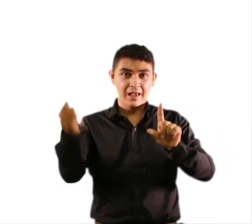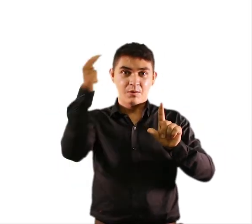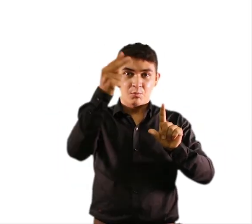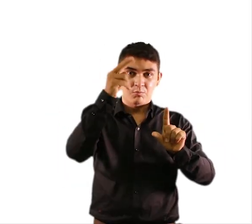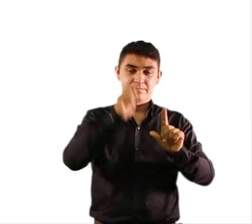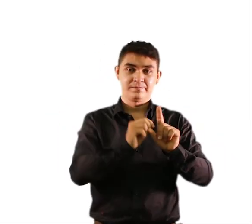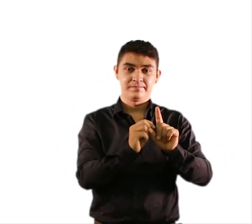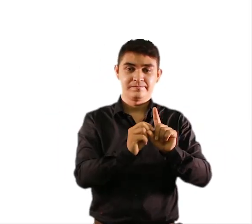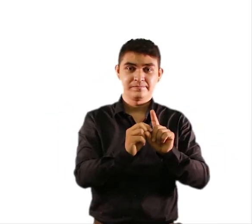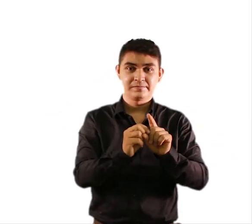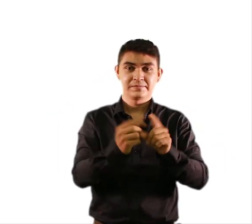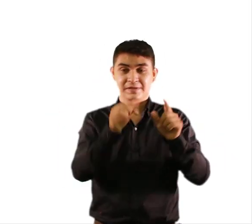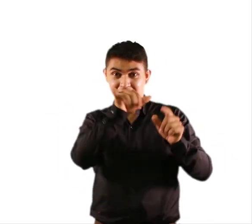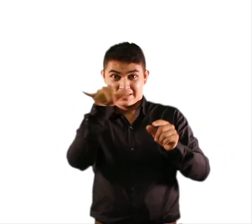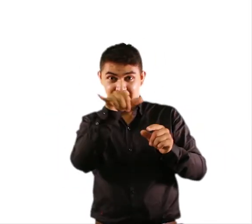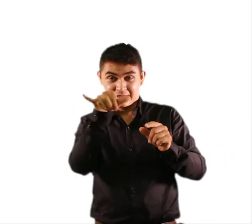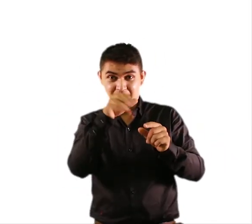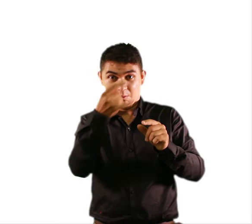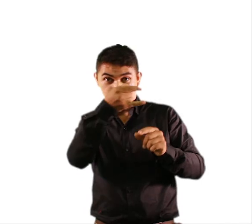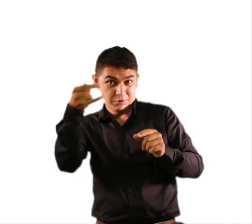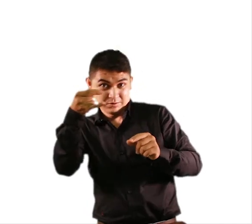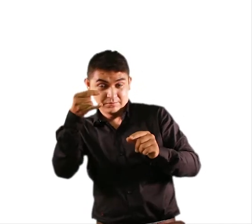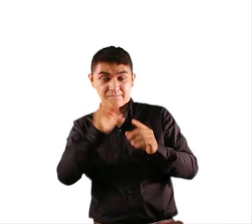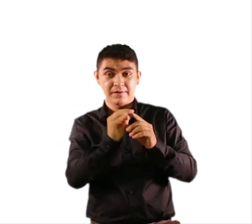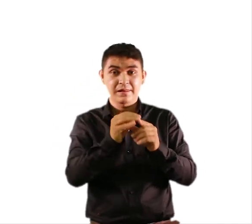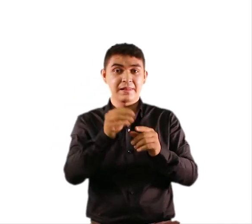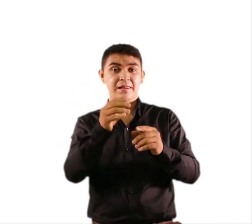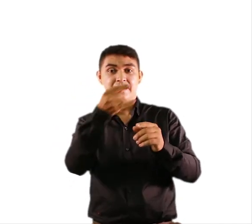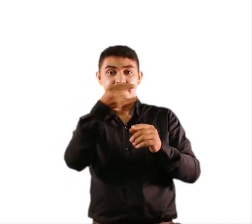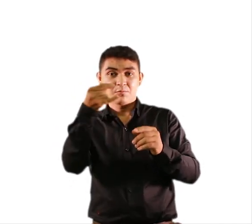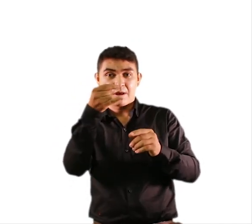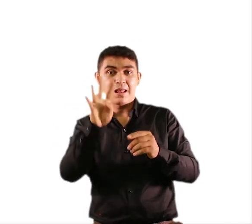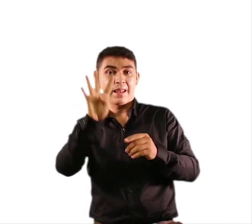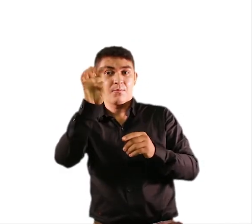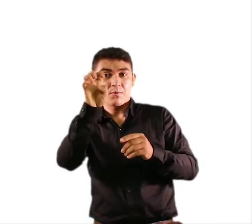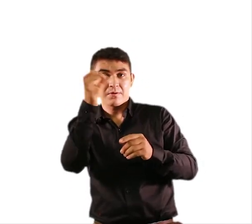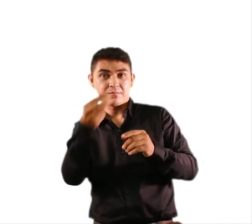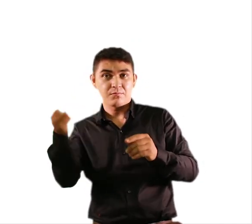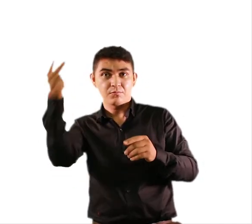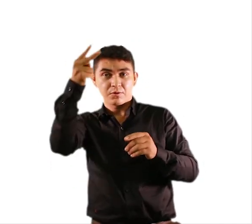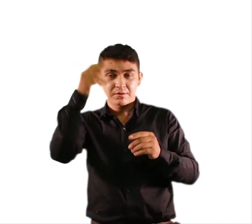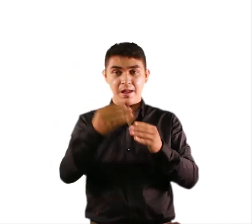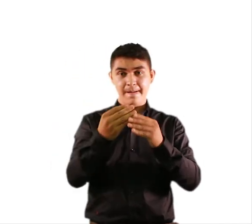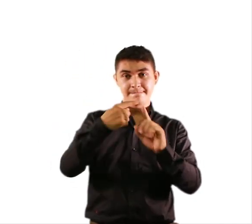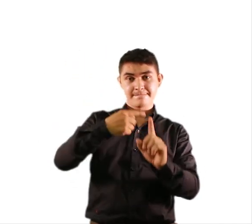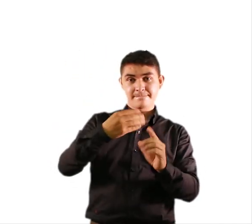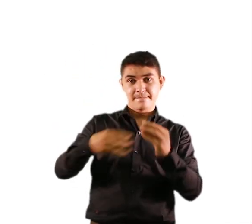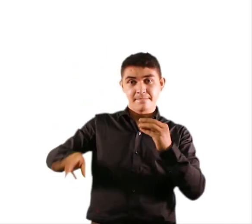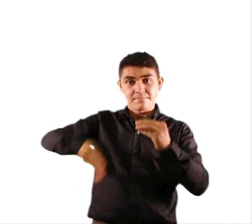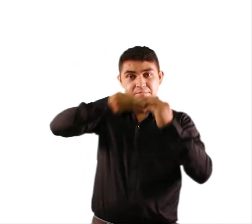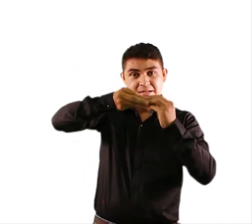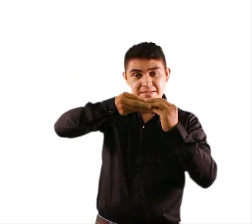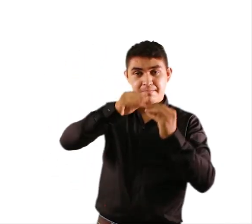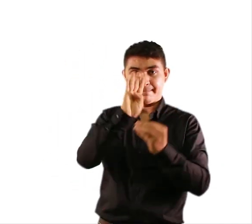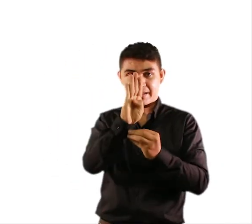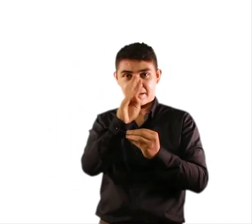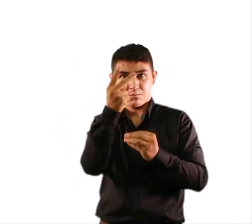cuadrado igual a 9 cuadrado más b cuadrado.